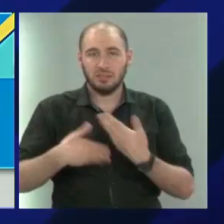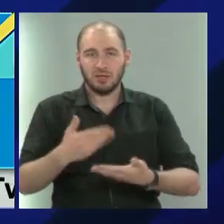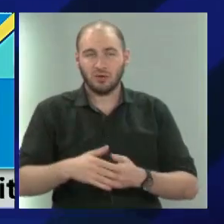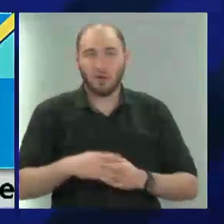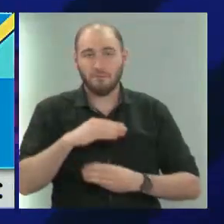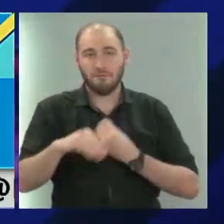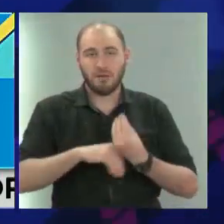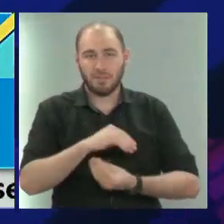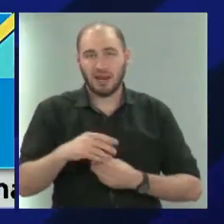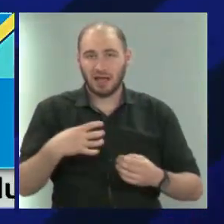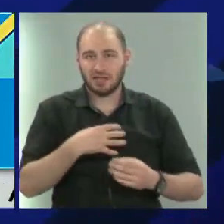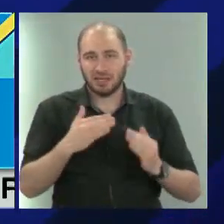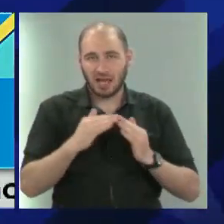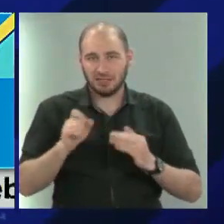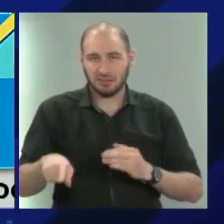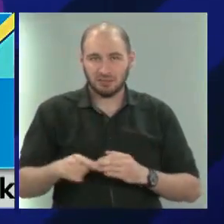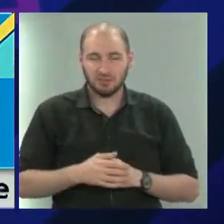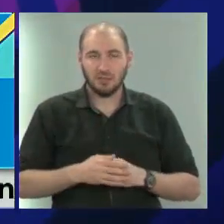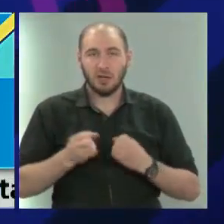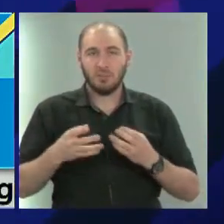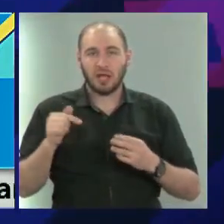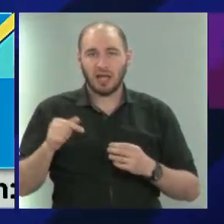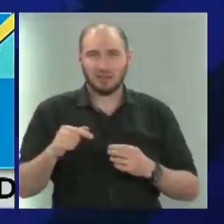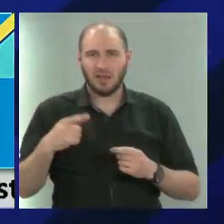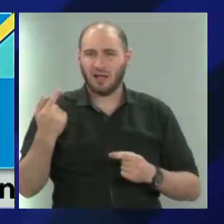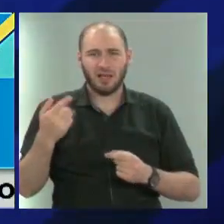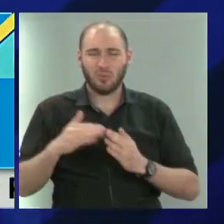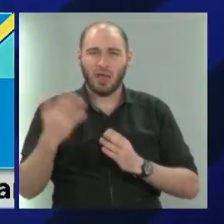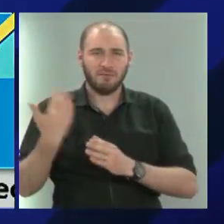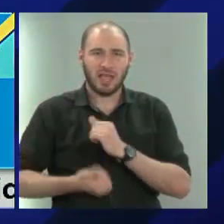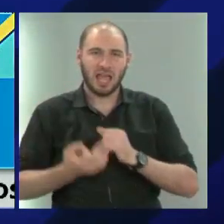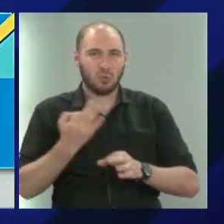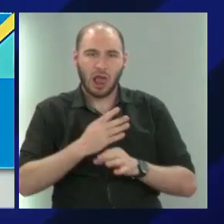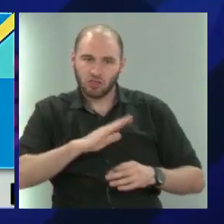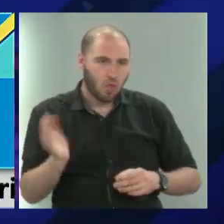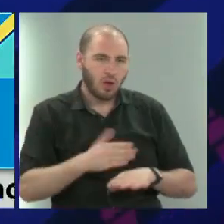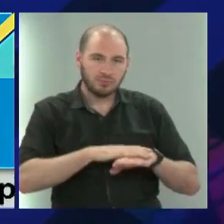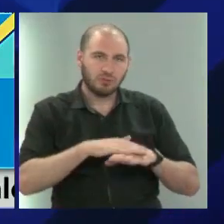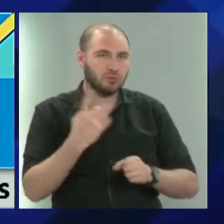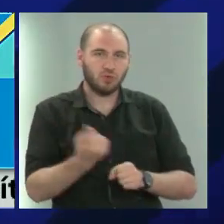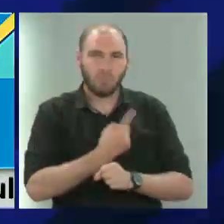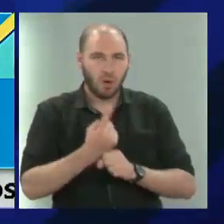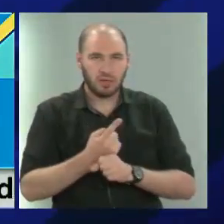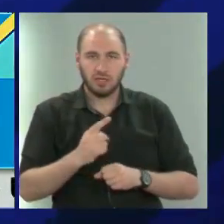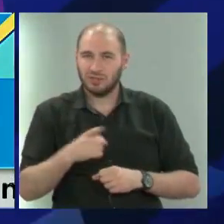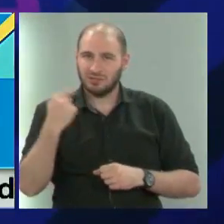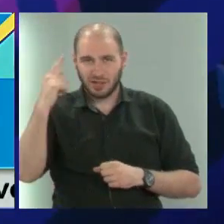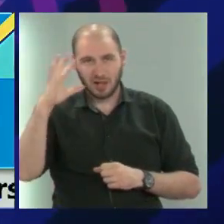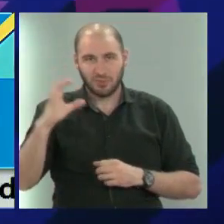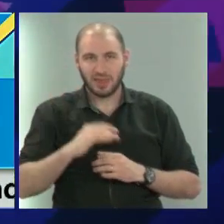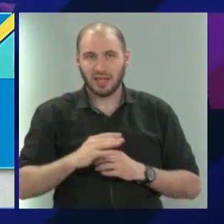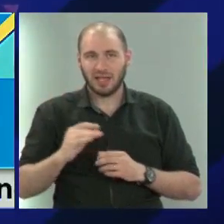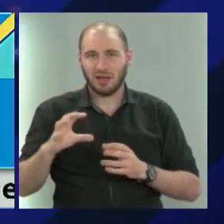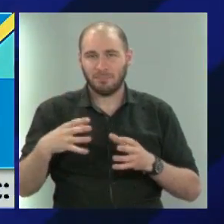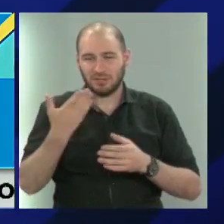la familia en su casa, que este es un descuido muy grande, la escuela no puede hacer todo. Nosotros recordamos